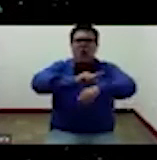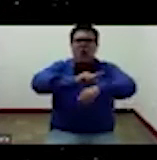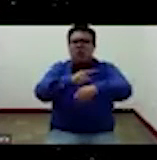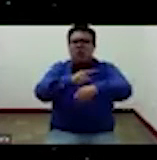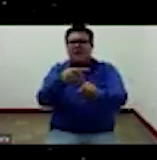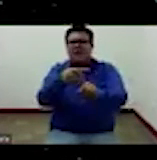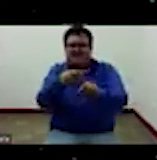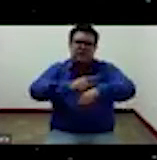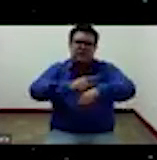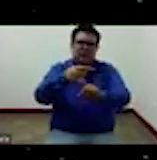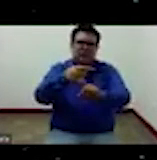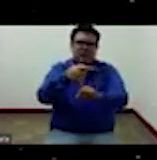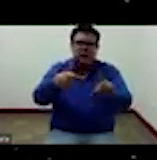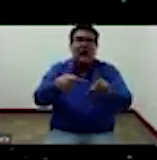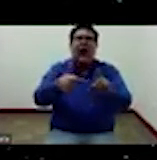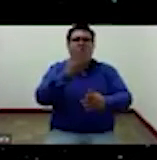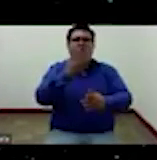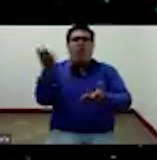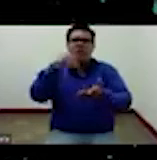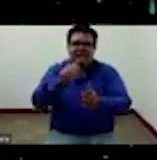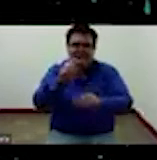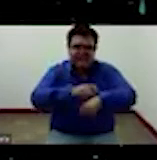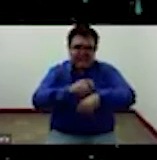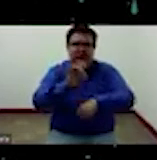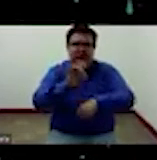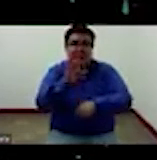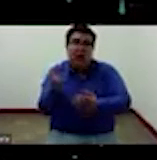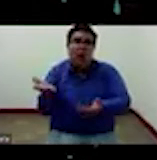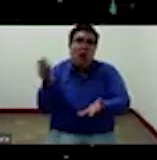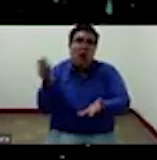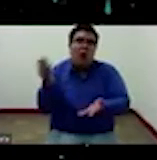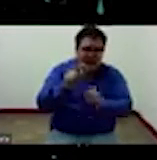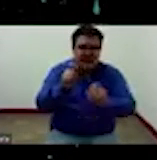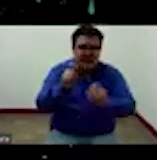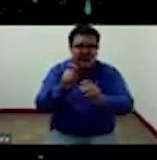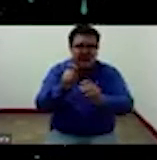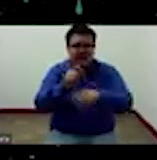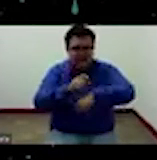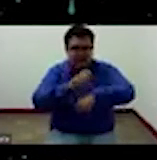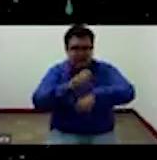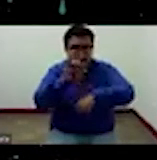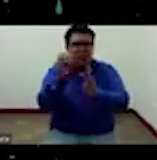15 minutos. Y entonces hice varios estruendos.